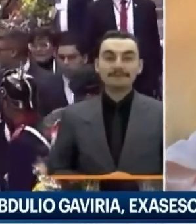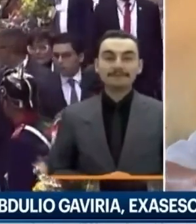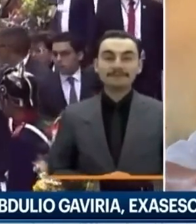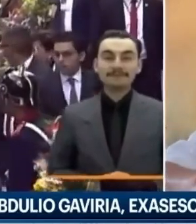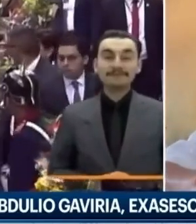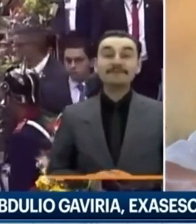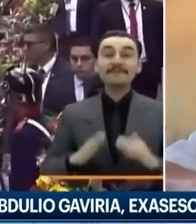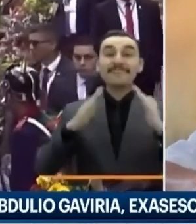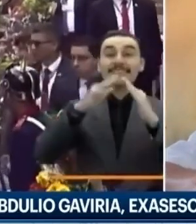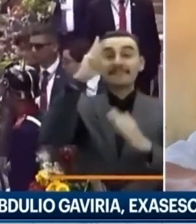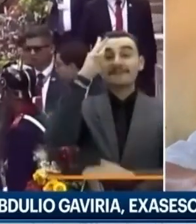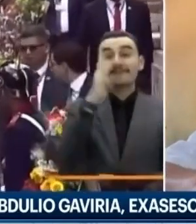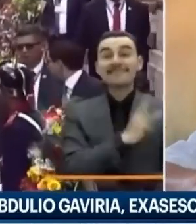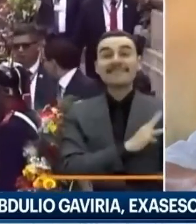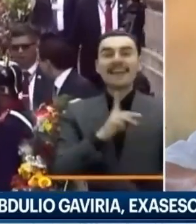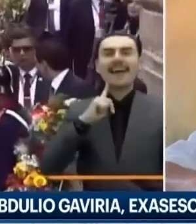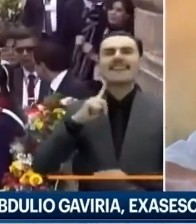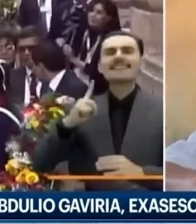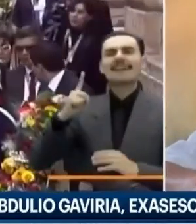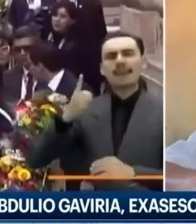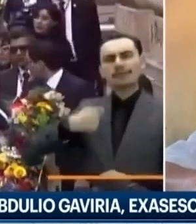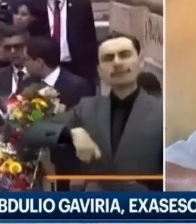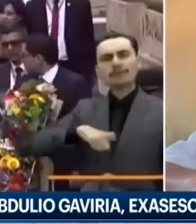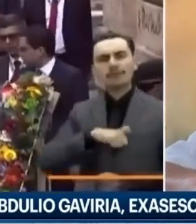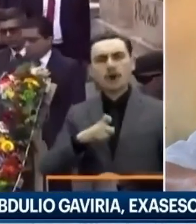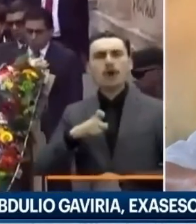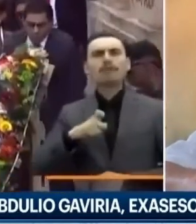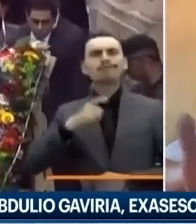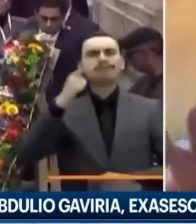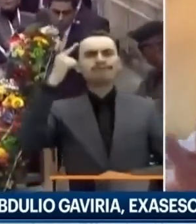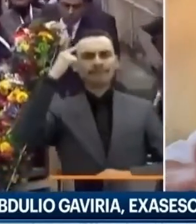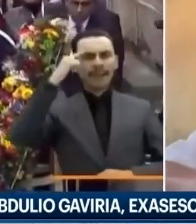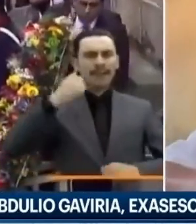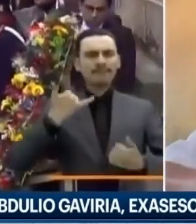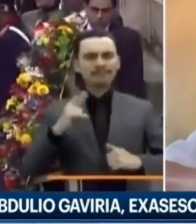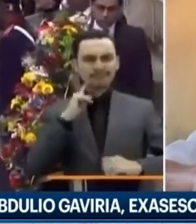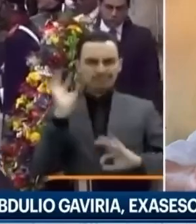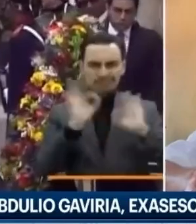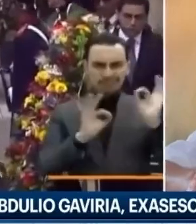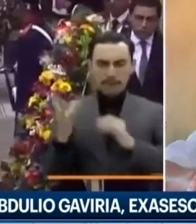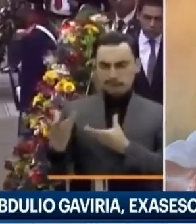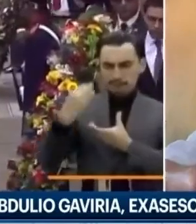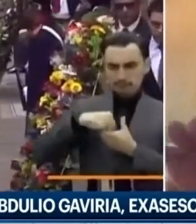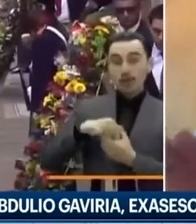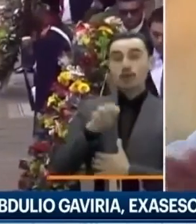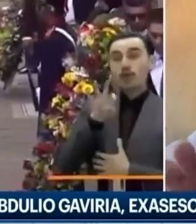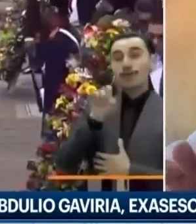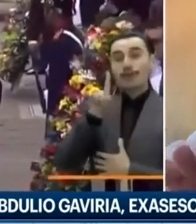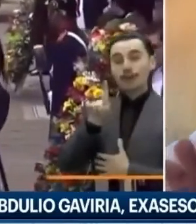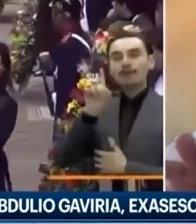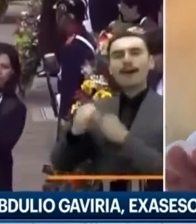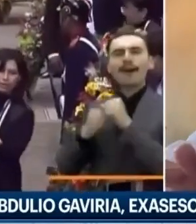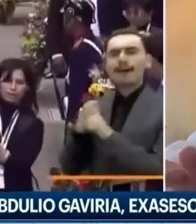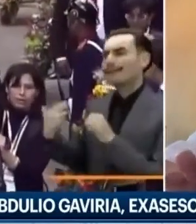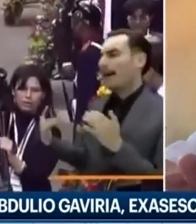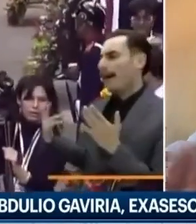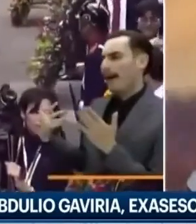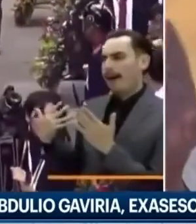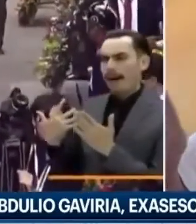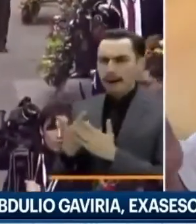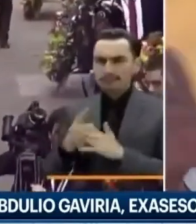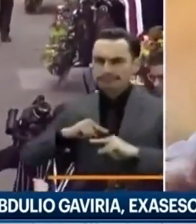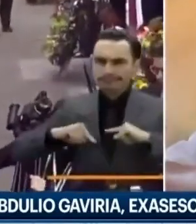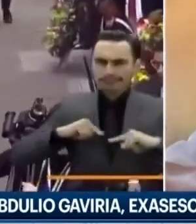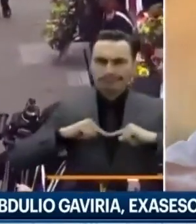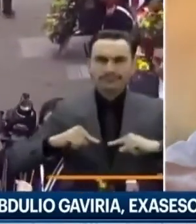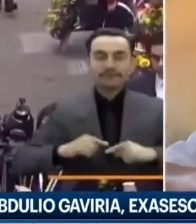Petro tiene un hijo mayor que se llama Nicolás Petro. Y ayer confesó ante la fiscalía